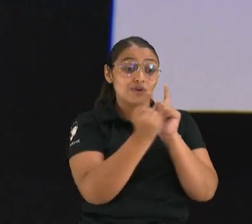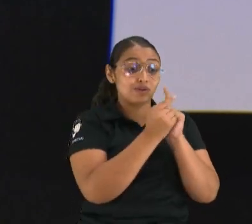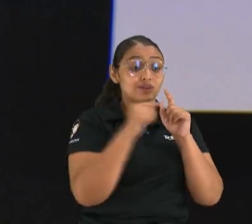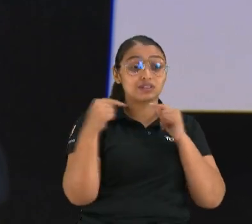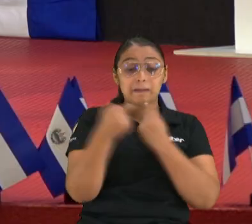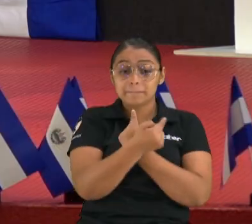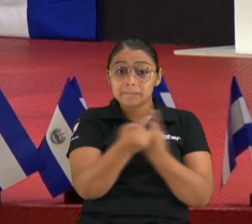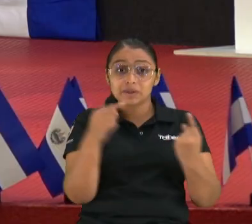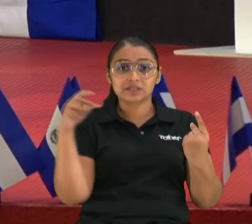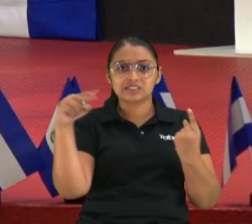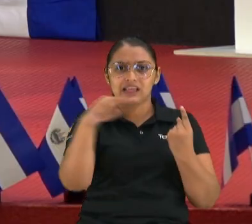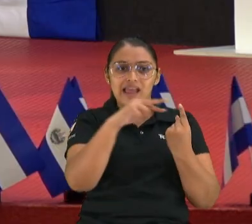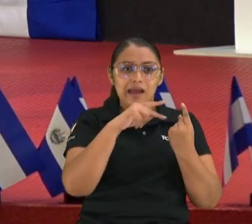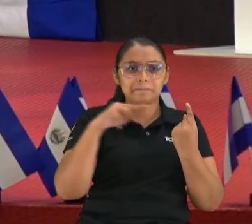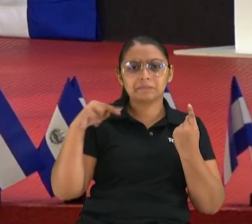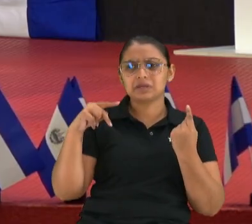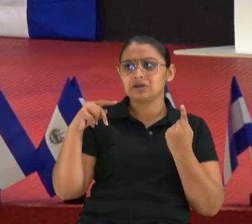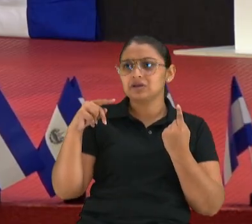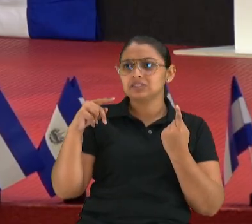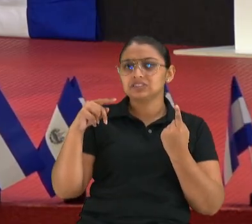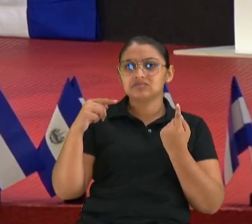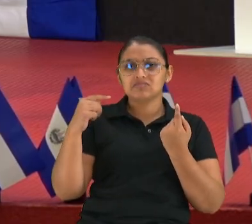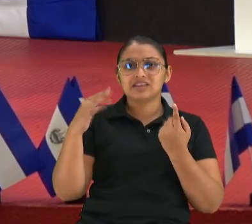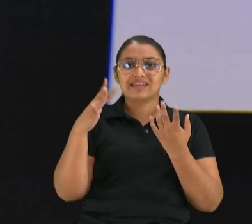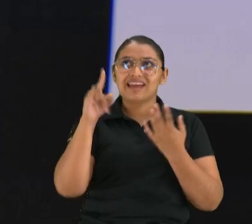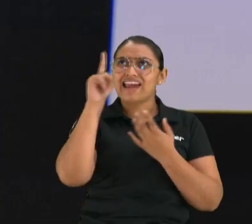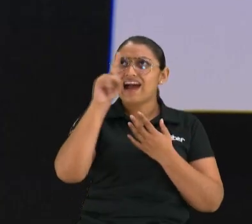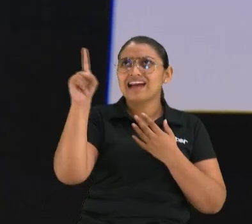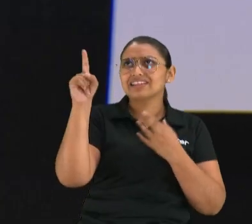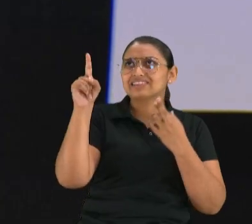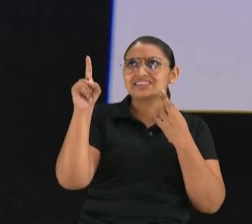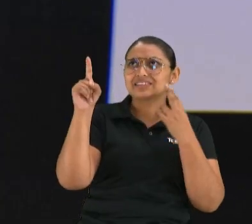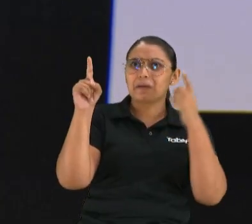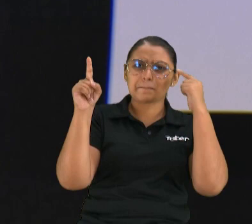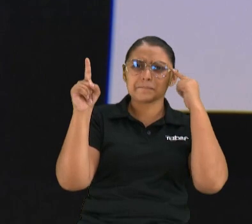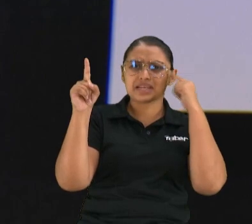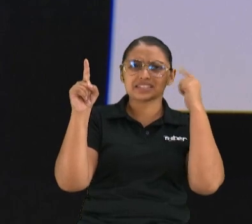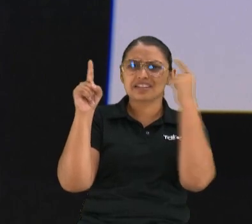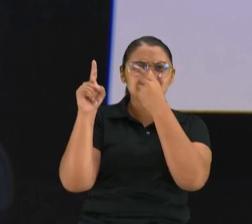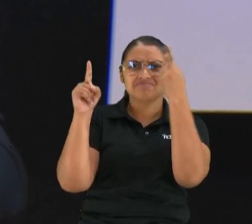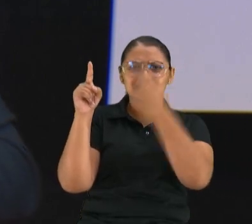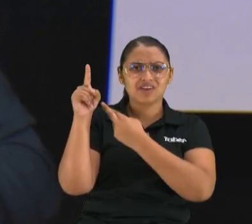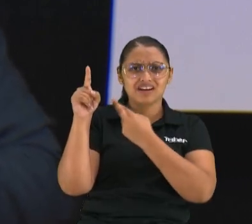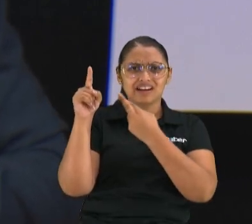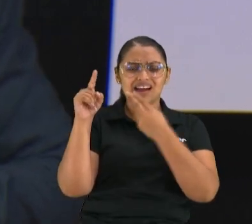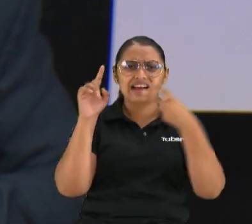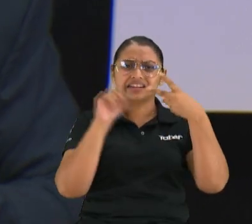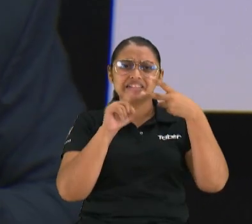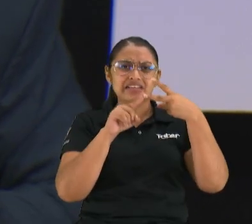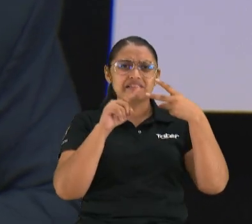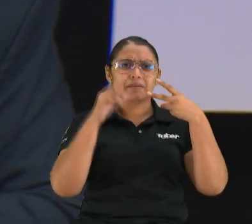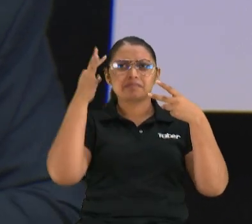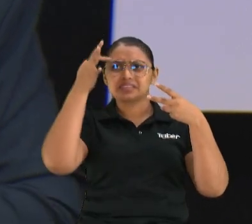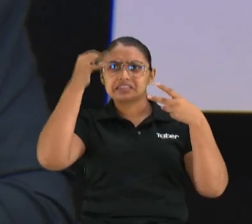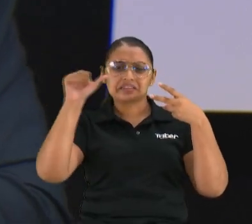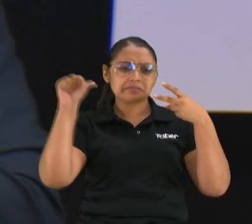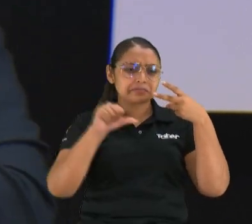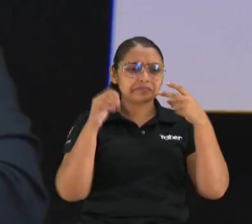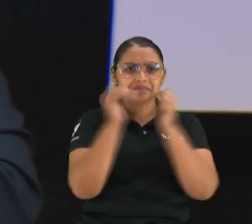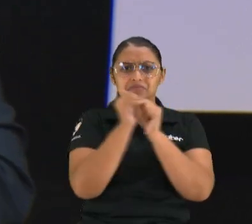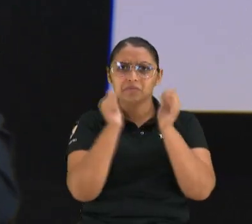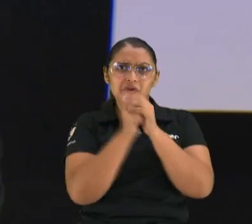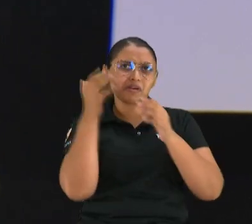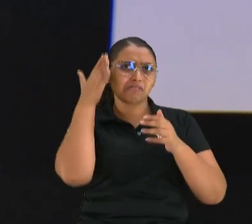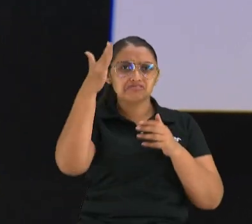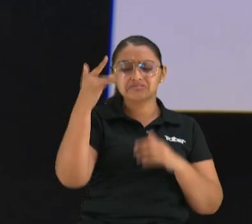conoces personas que ignoran las consecuencias de sus acciones si conoces personas que andan en las Ligas de los chavorrucos que